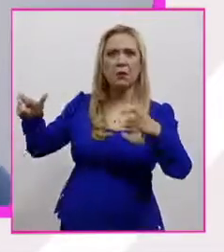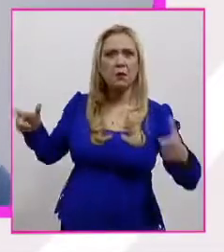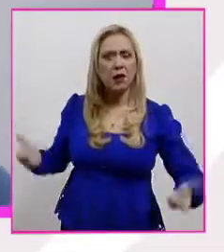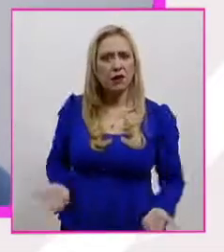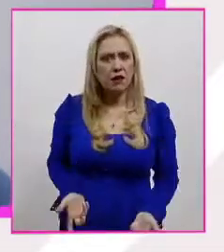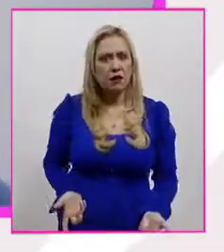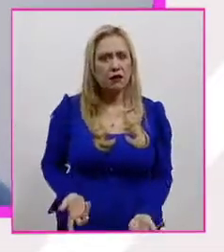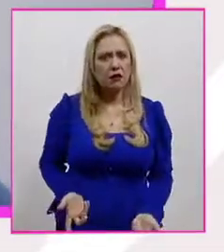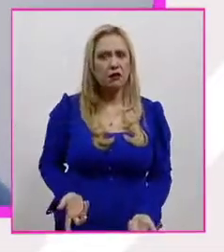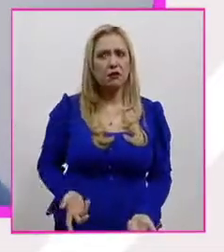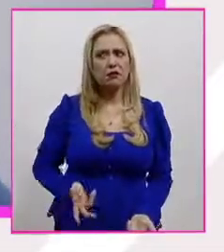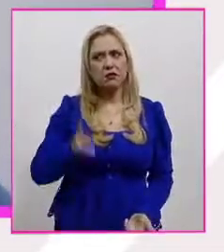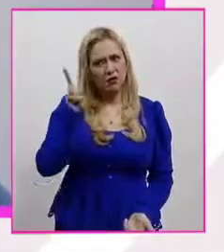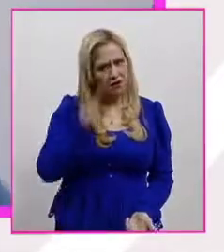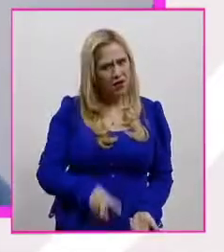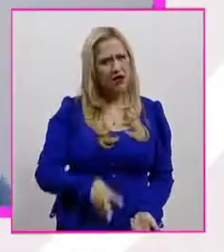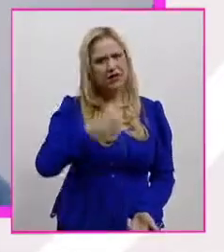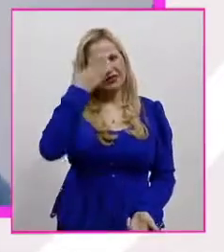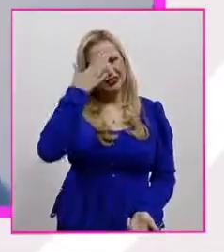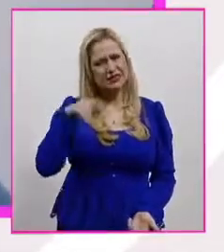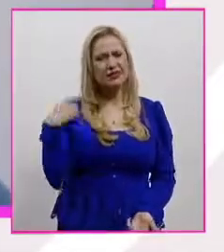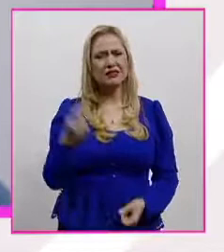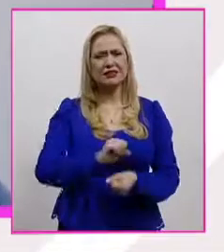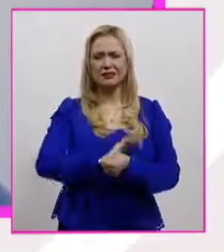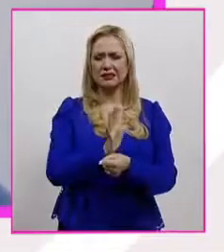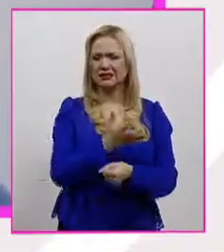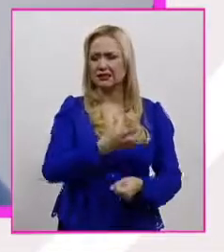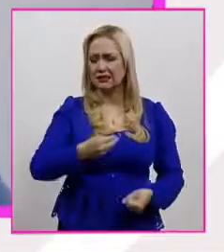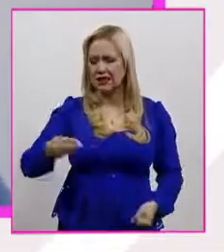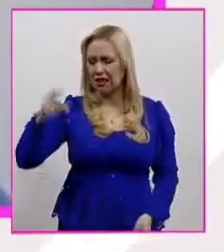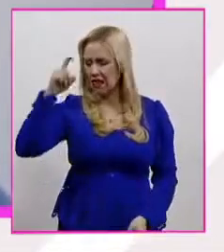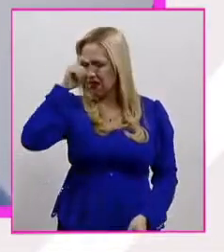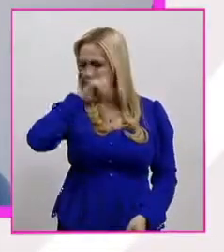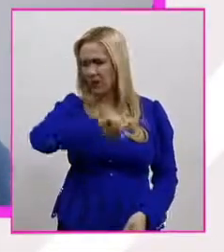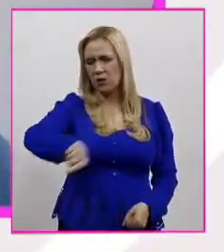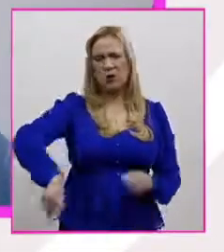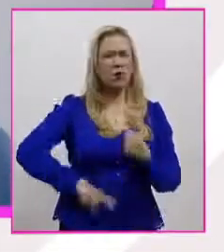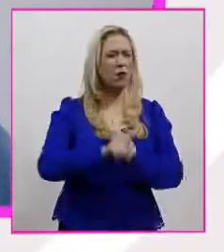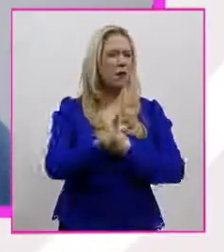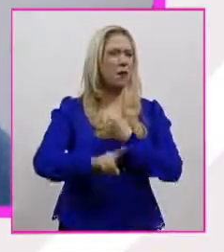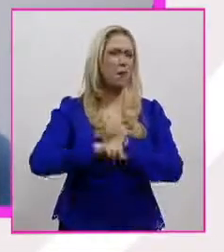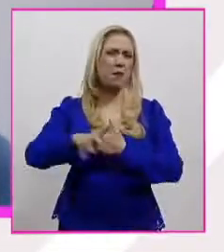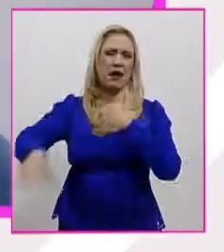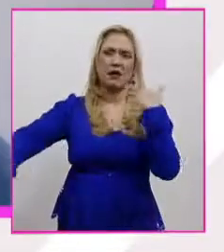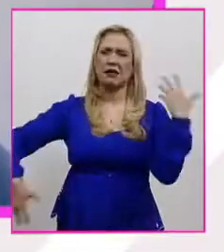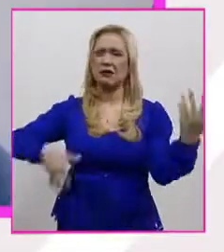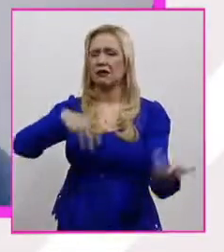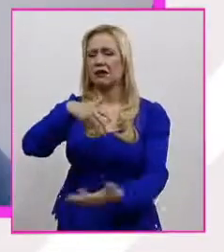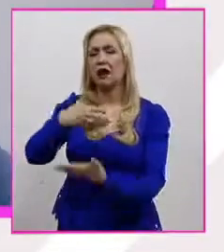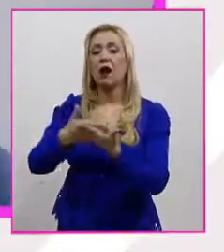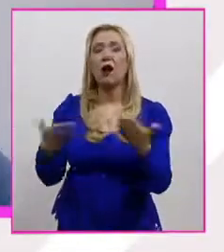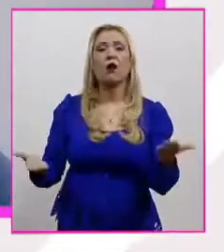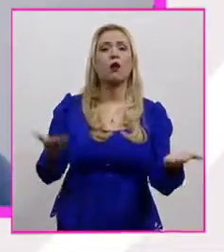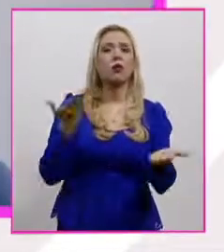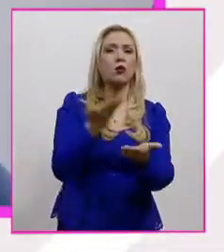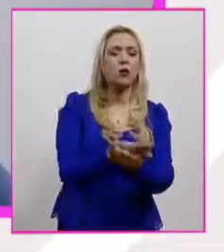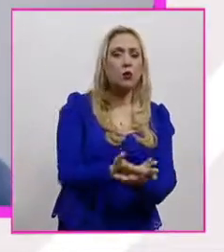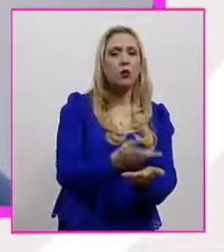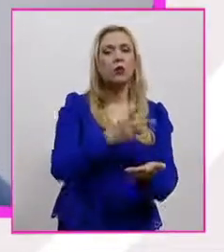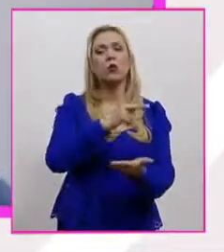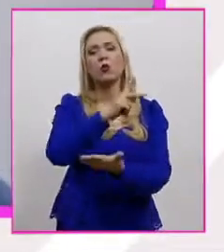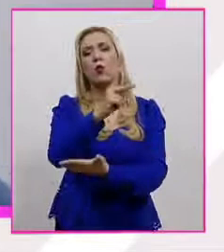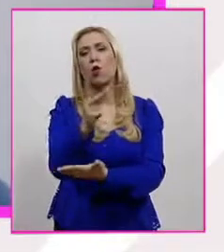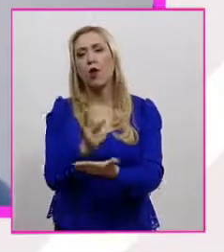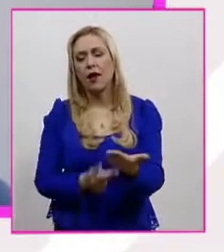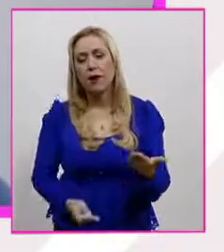A pesar de que sabemos que la pandemia aumentó las desigualdades, los programas y las propuestas de política pública que